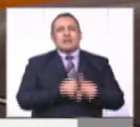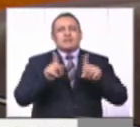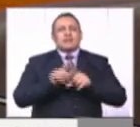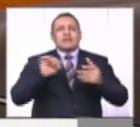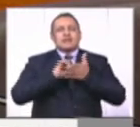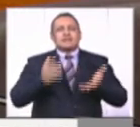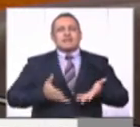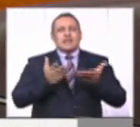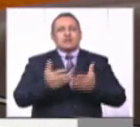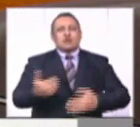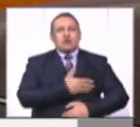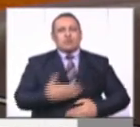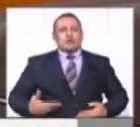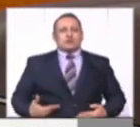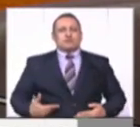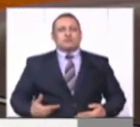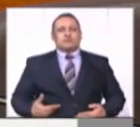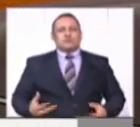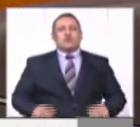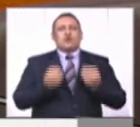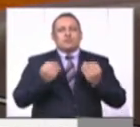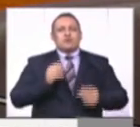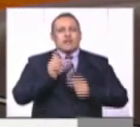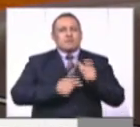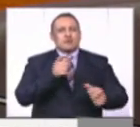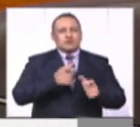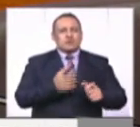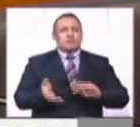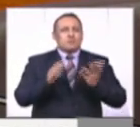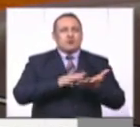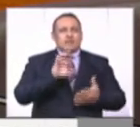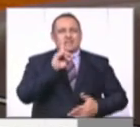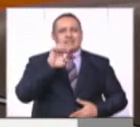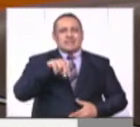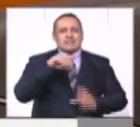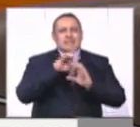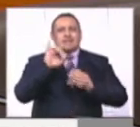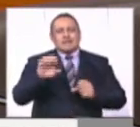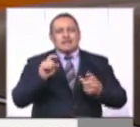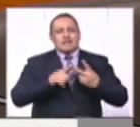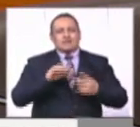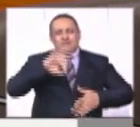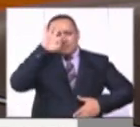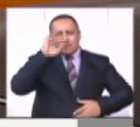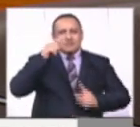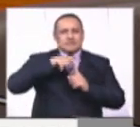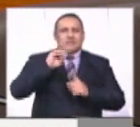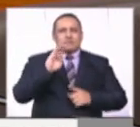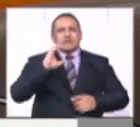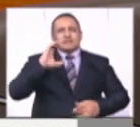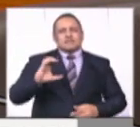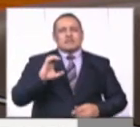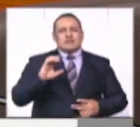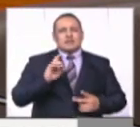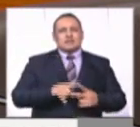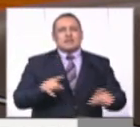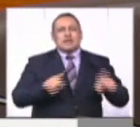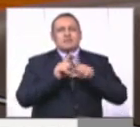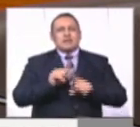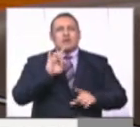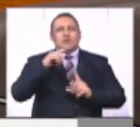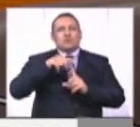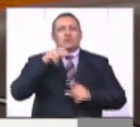ofreciendo este gobierno la gente muere por dengue tuberculosis en el norte laa está